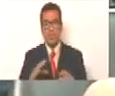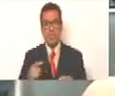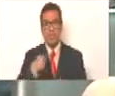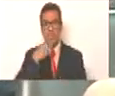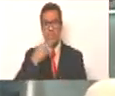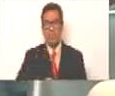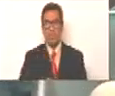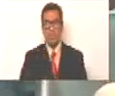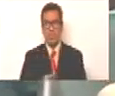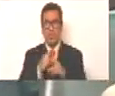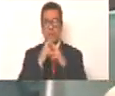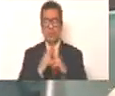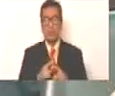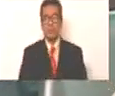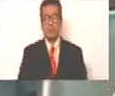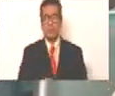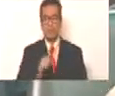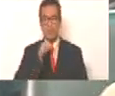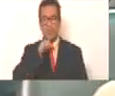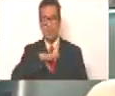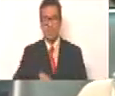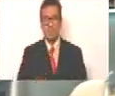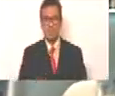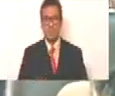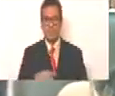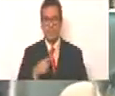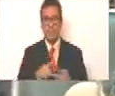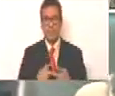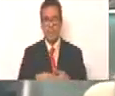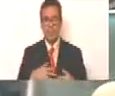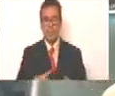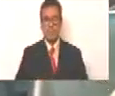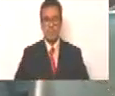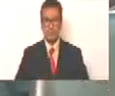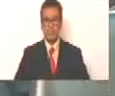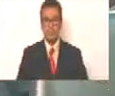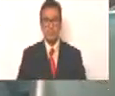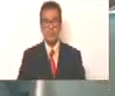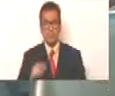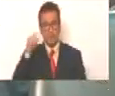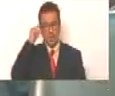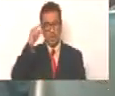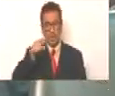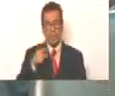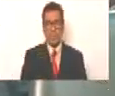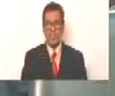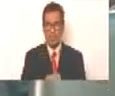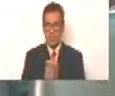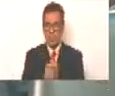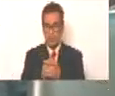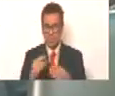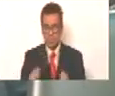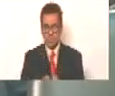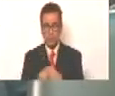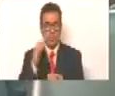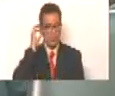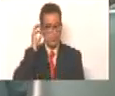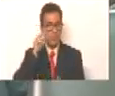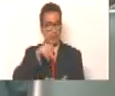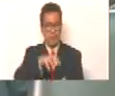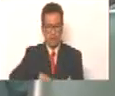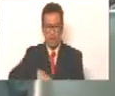respondido históricamente y heroicamente a las luchas. En los días coloniales, la mano femenina estuvo presente en los campos agrícolas, o